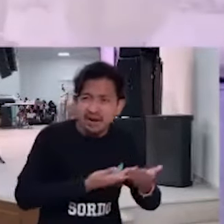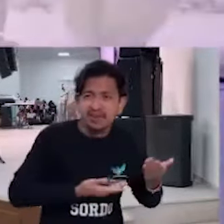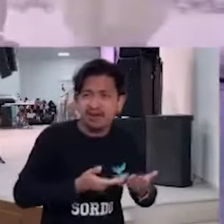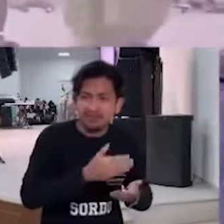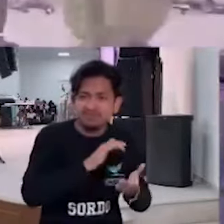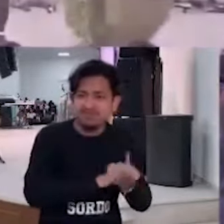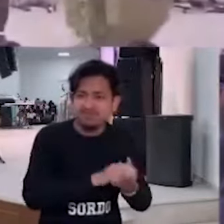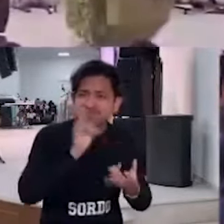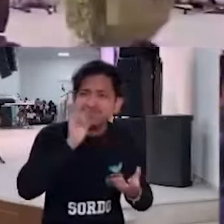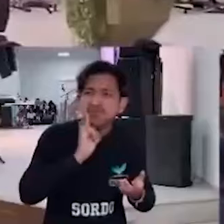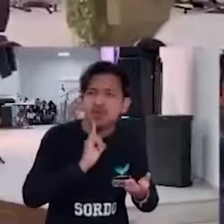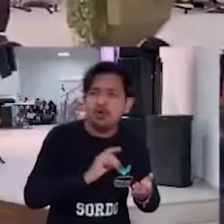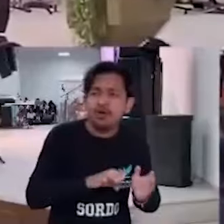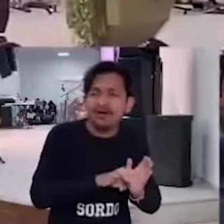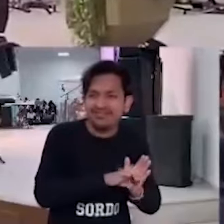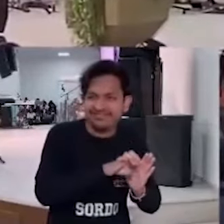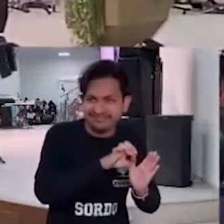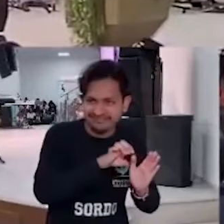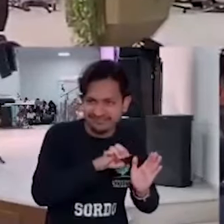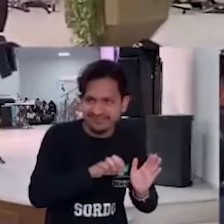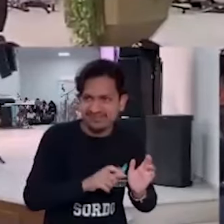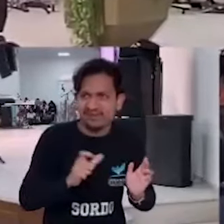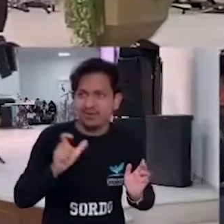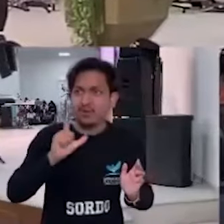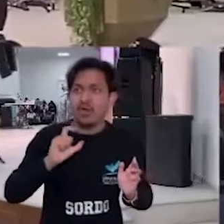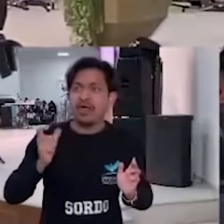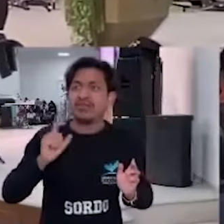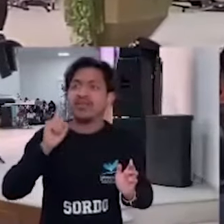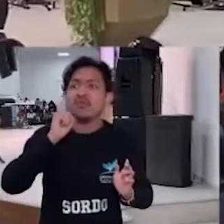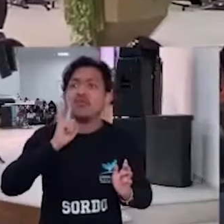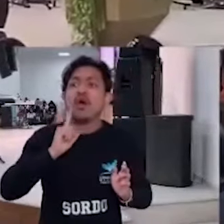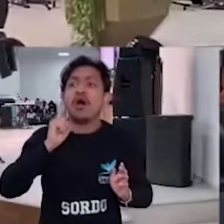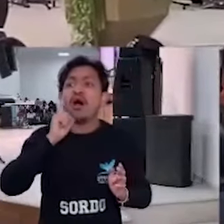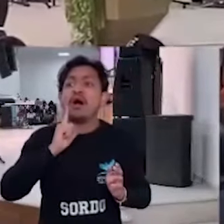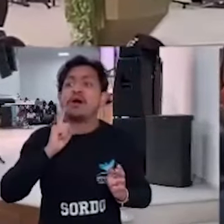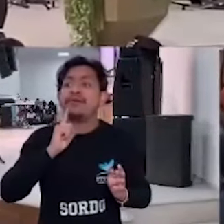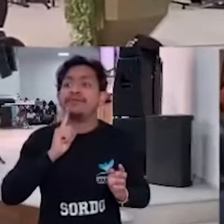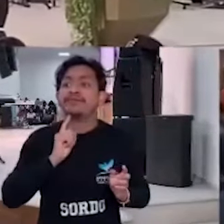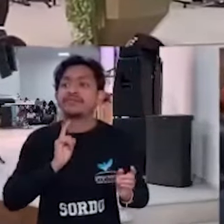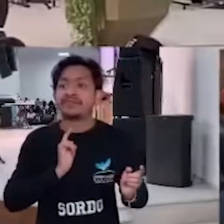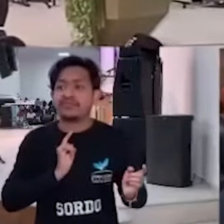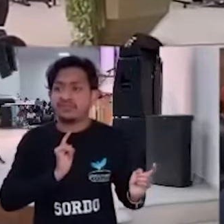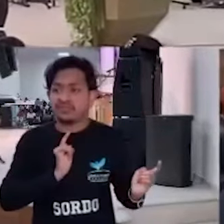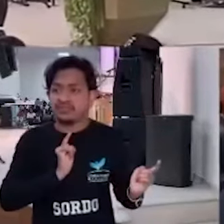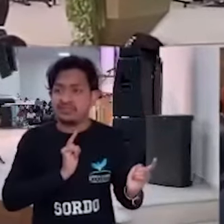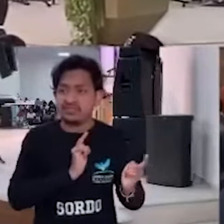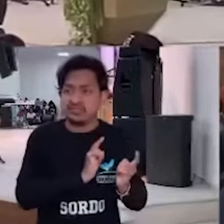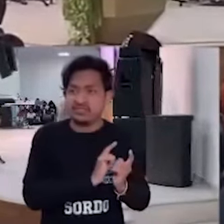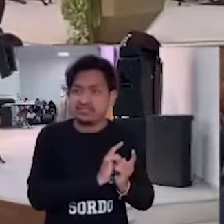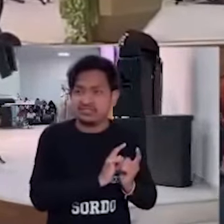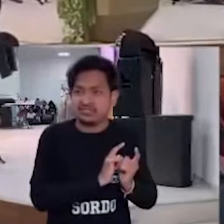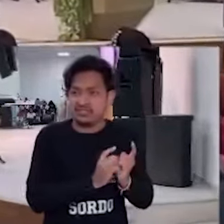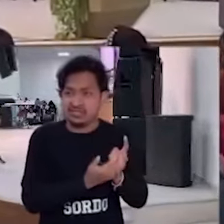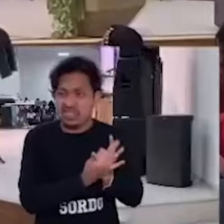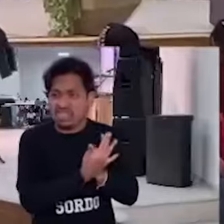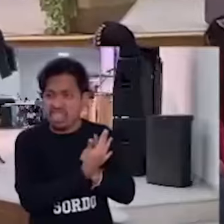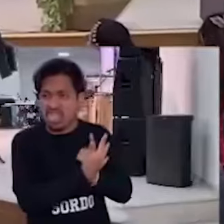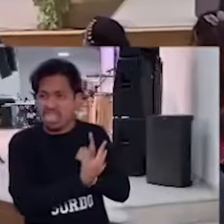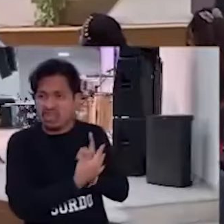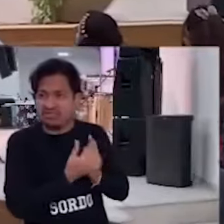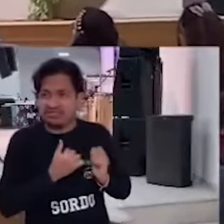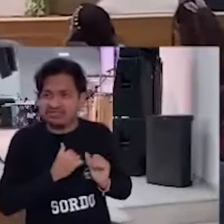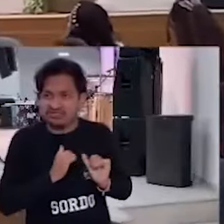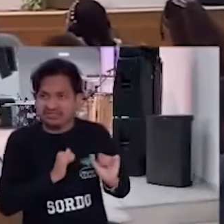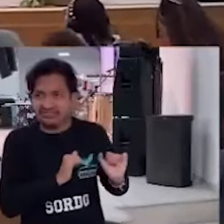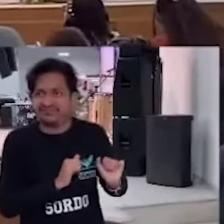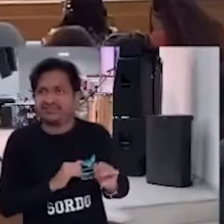Hasta cuando alguna mujer se ha insinuado, hasta eso le tiene que contar. ¿Sabes qué, mi amor? Te quiero contar algo,